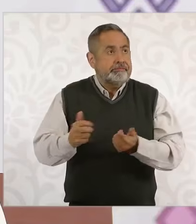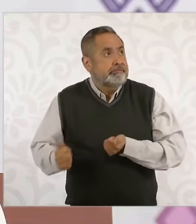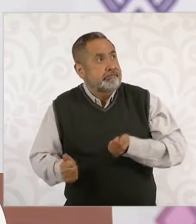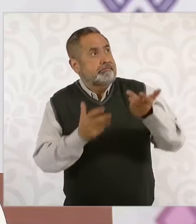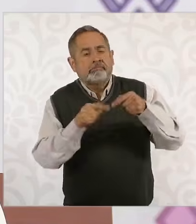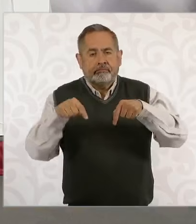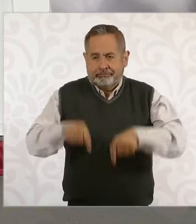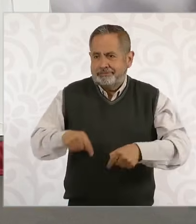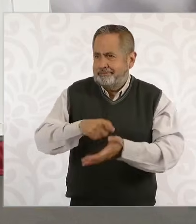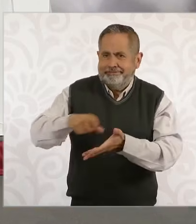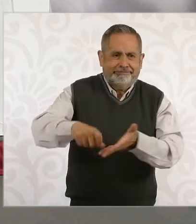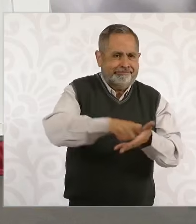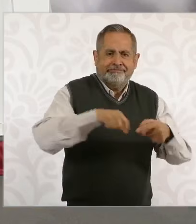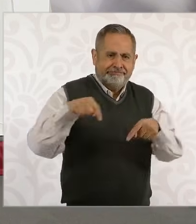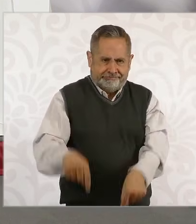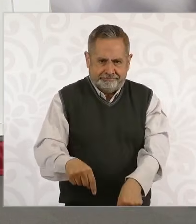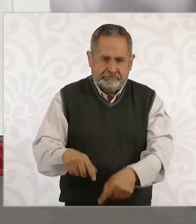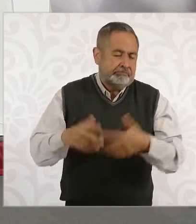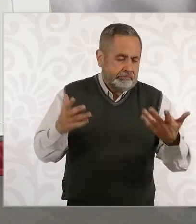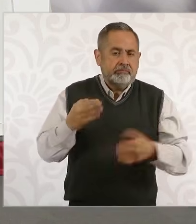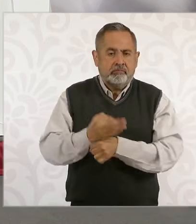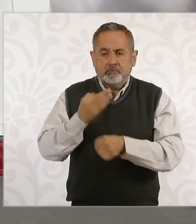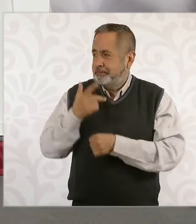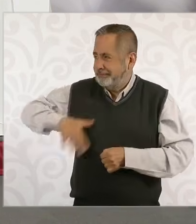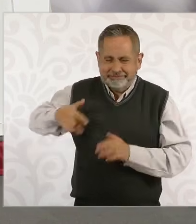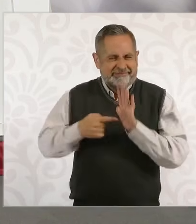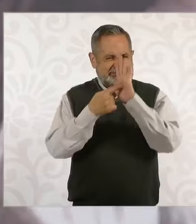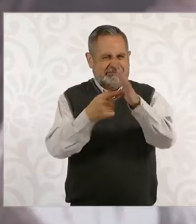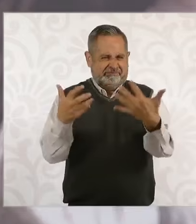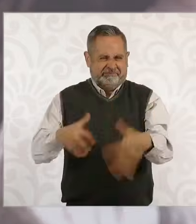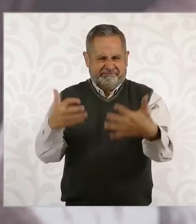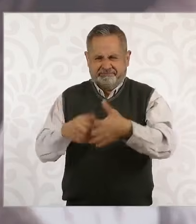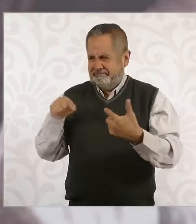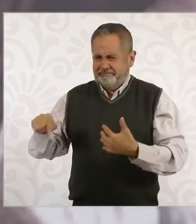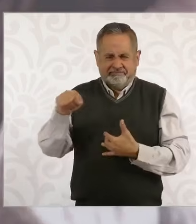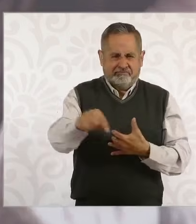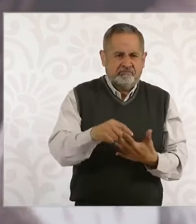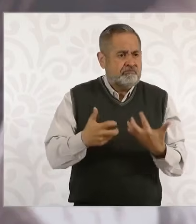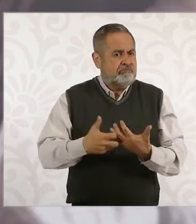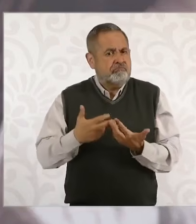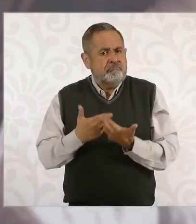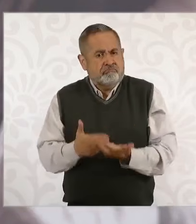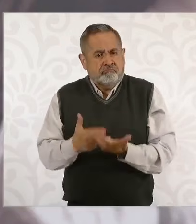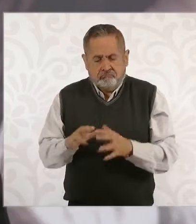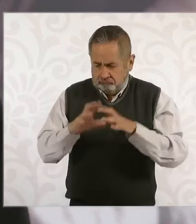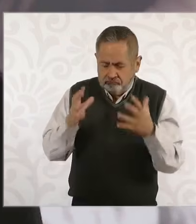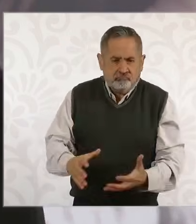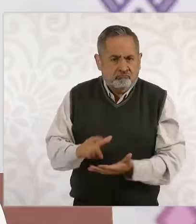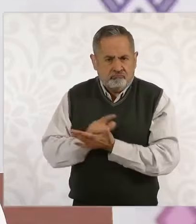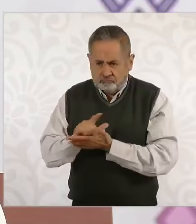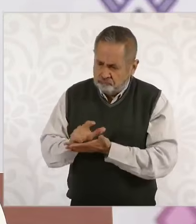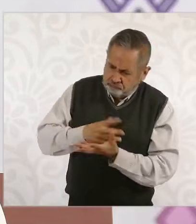produce. Actualmente las refinerías que tenemos, son los datos que presentamos, tenemos un alto porcentaje de proceso de crudo en nuestras